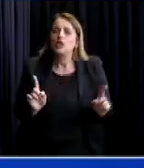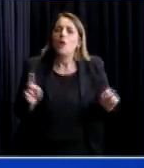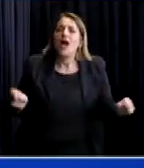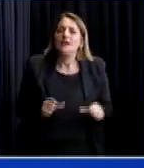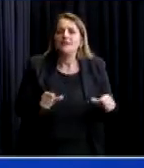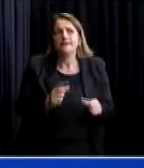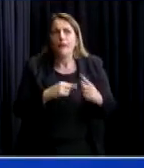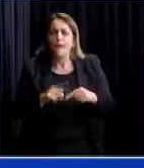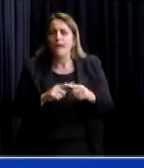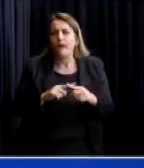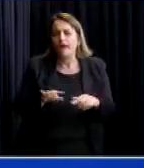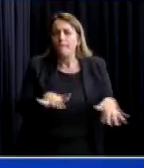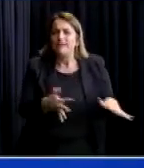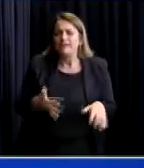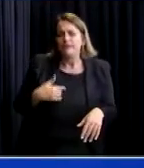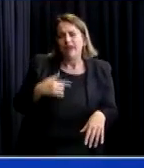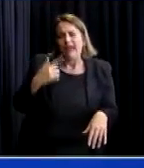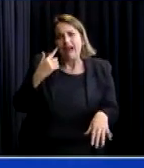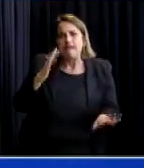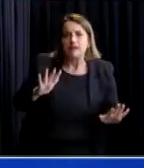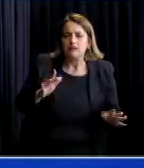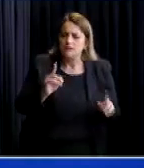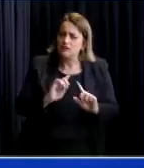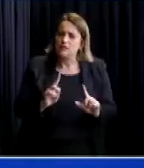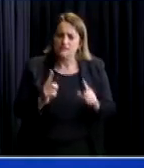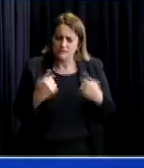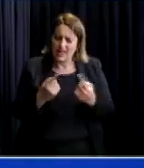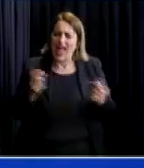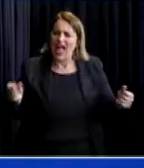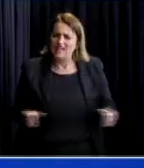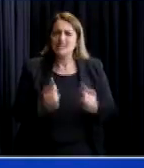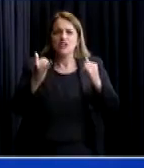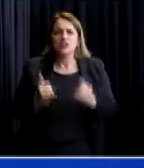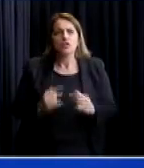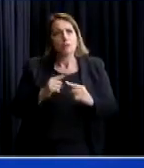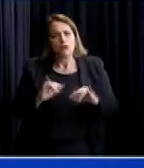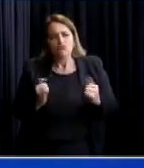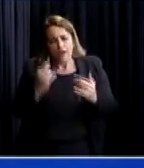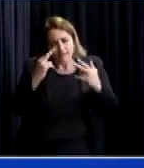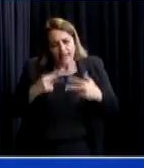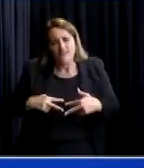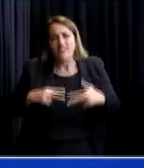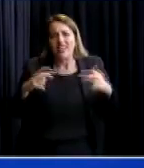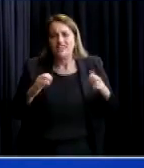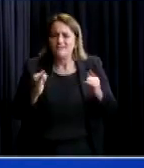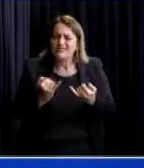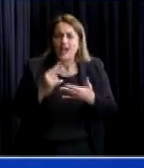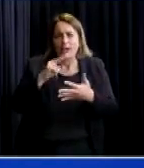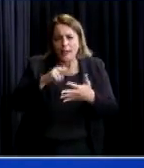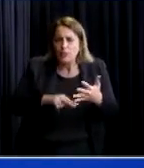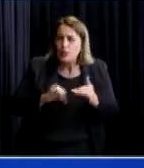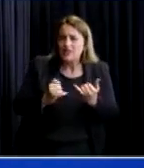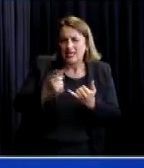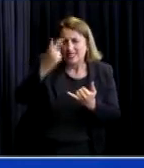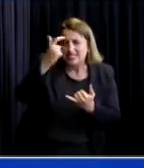la estamos probando al olfato e intuición lo estamos ejecutando en base a estudios en base a la